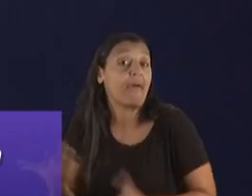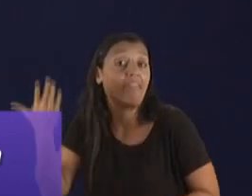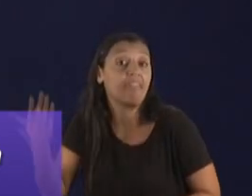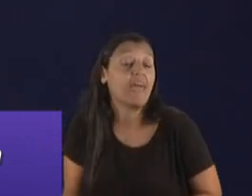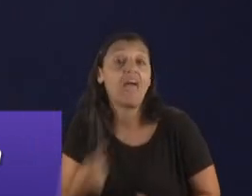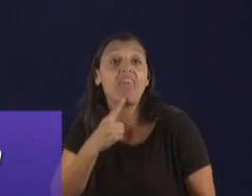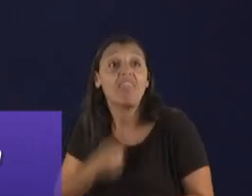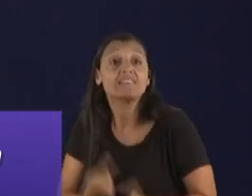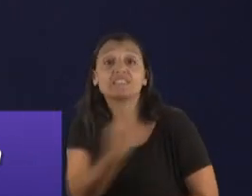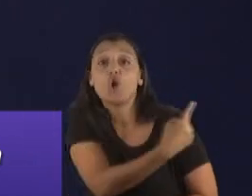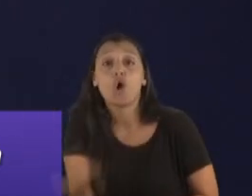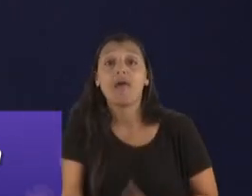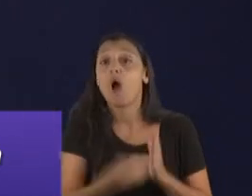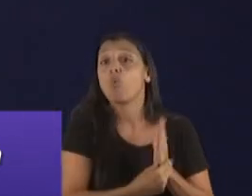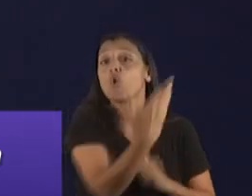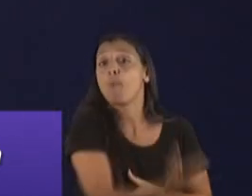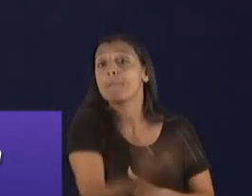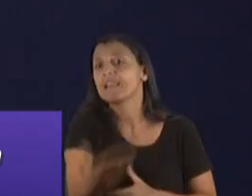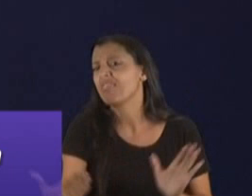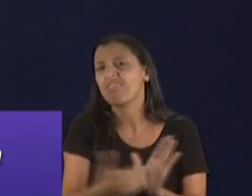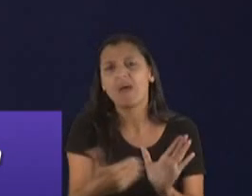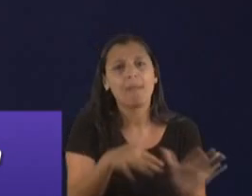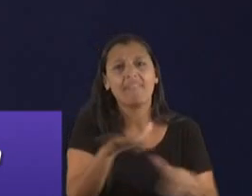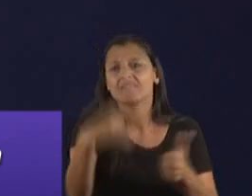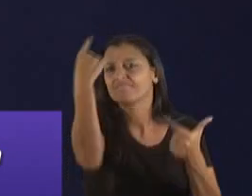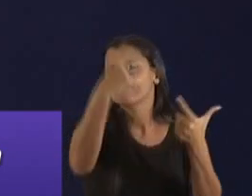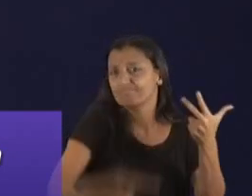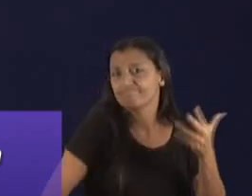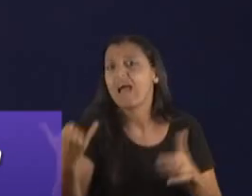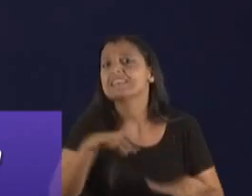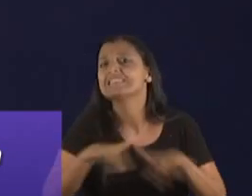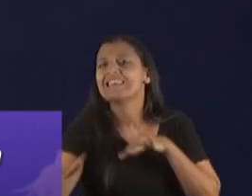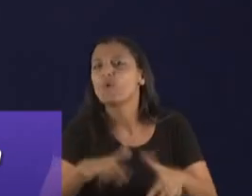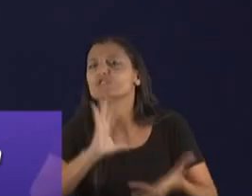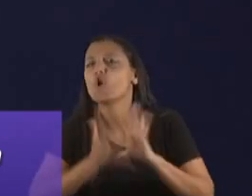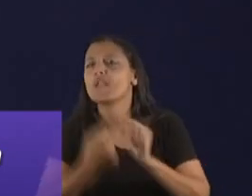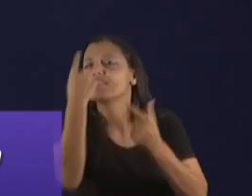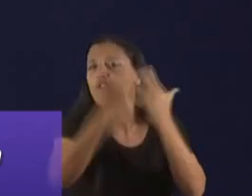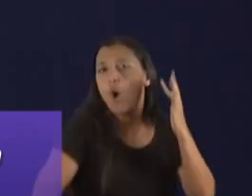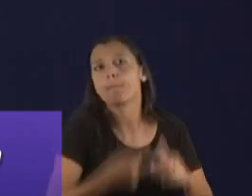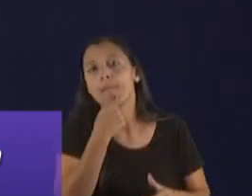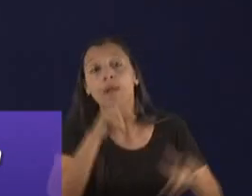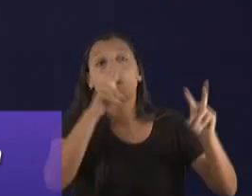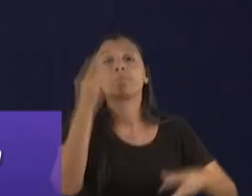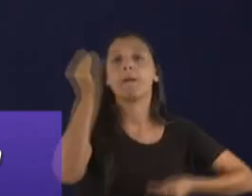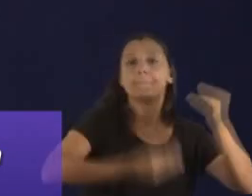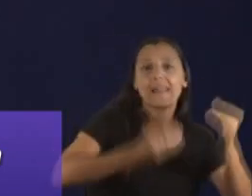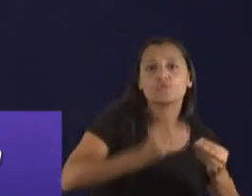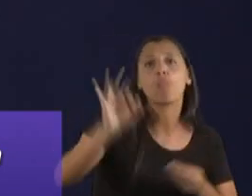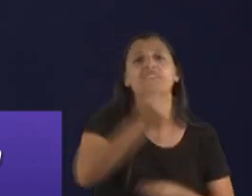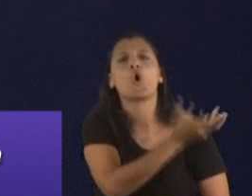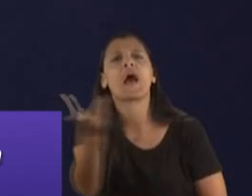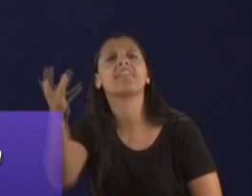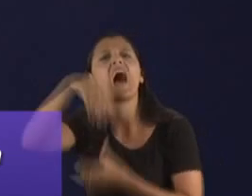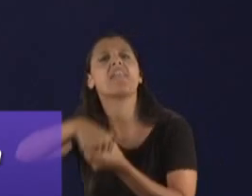cada ministro. Bueno, cada caso es distinto y en cada caso tenés diferentes estructuras, desde presupuestarias hasta de cantidad de